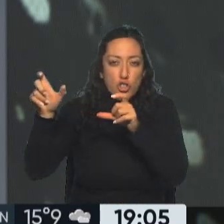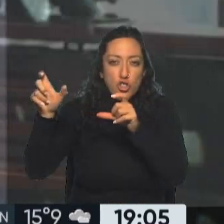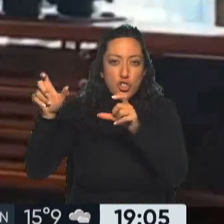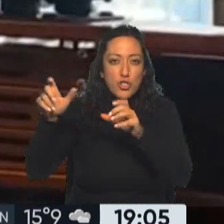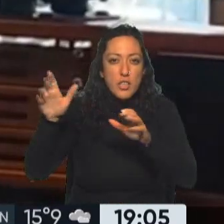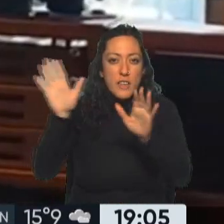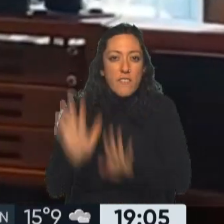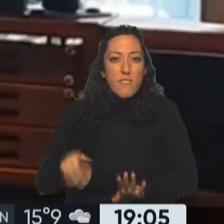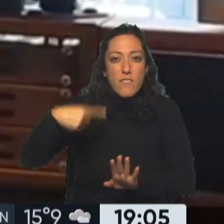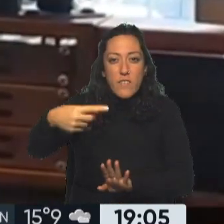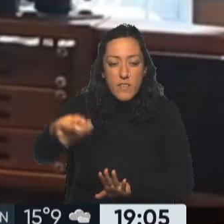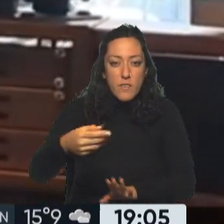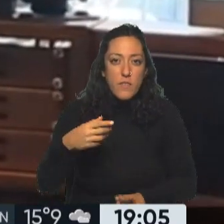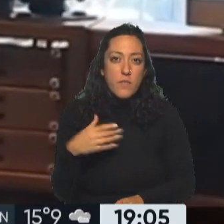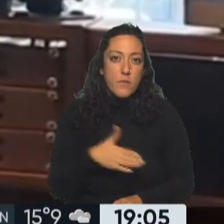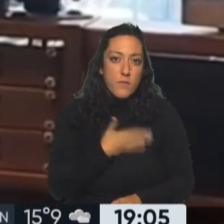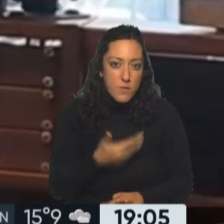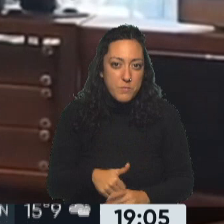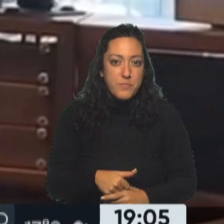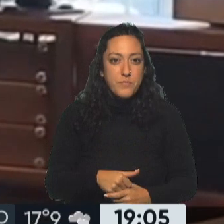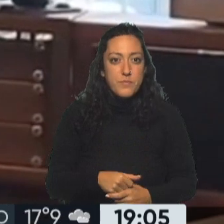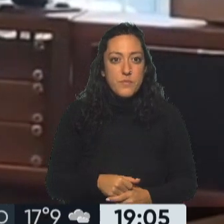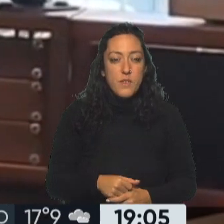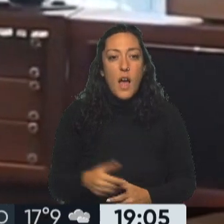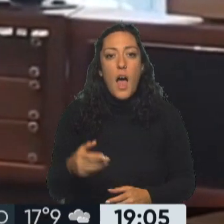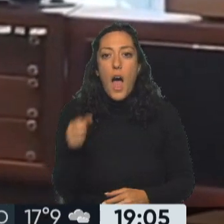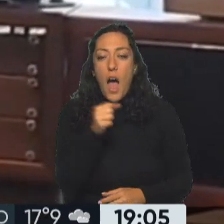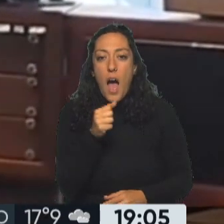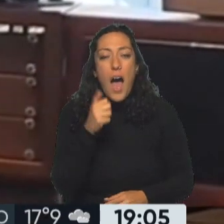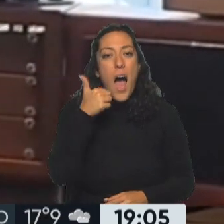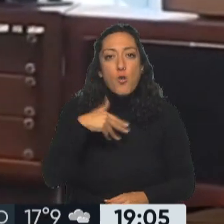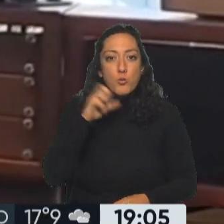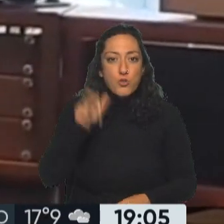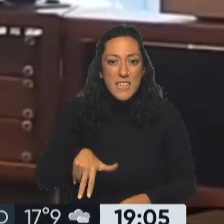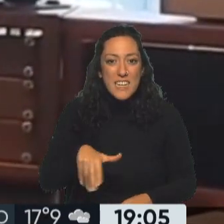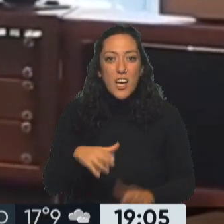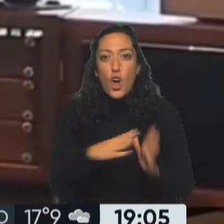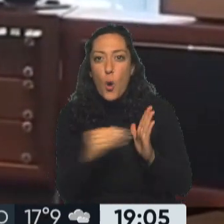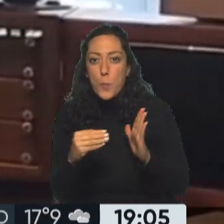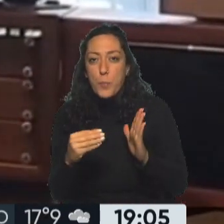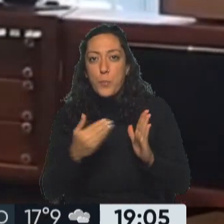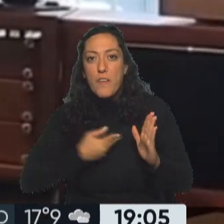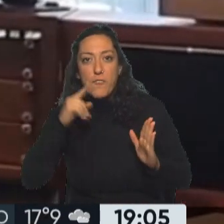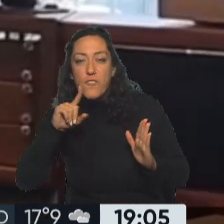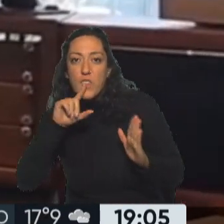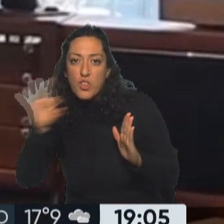no sé si tenemos el video de la voz de Agustín emulando a Fito Páez